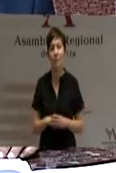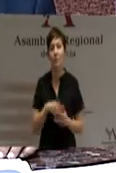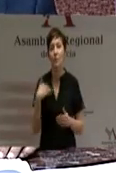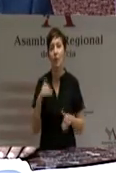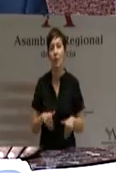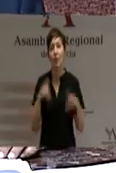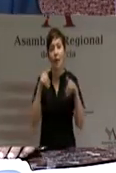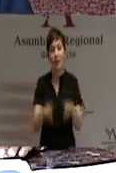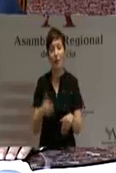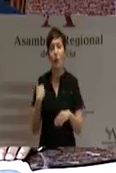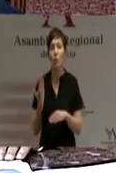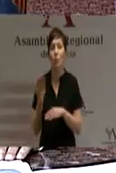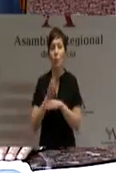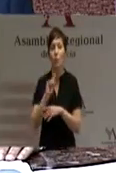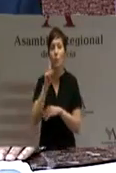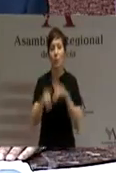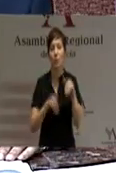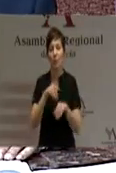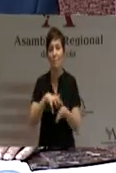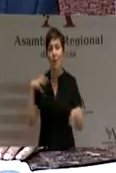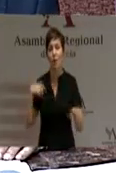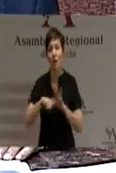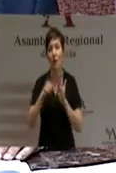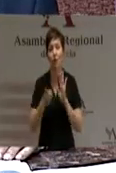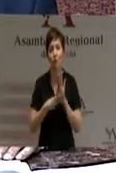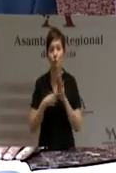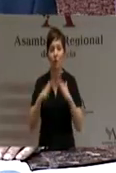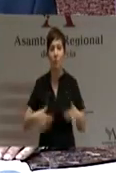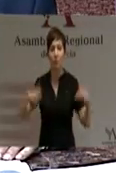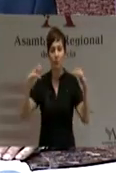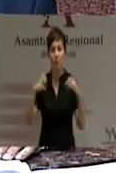candidato propuesto en primera votación la mayoría absoluta de los miembros de la Cámara,